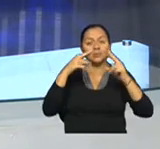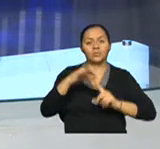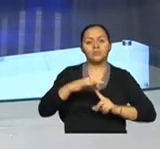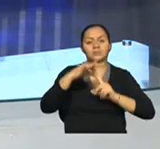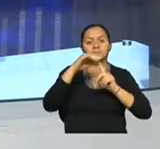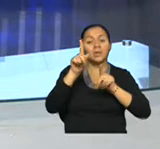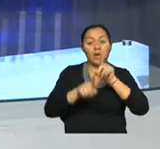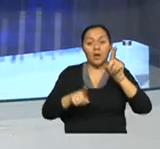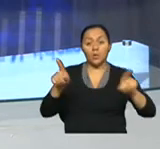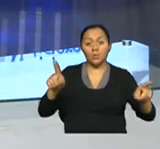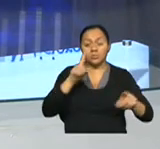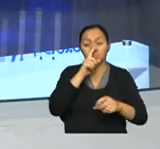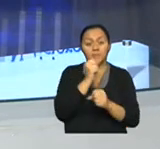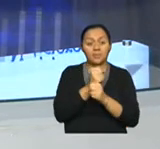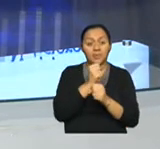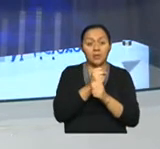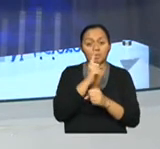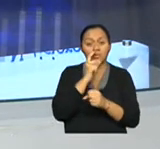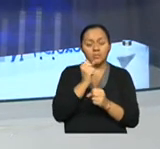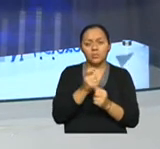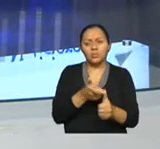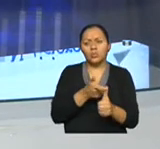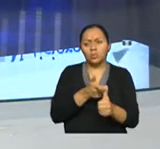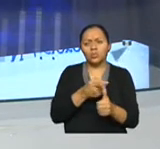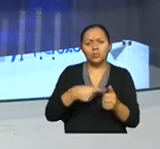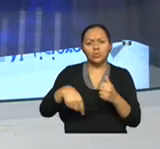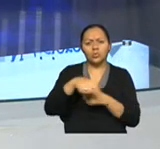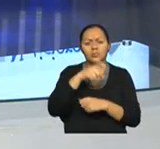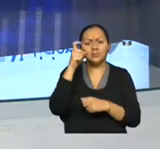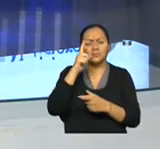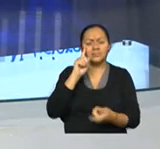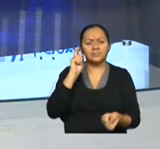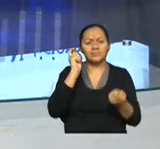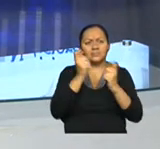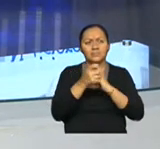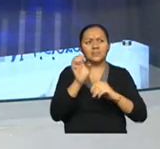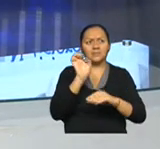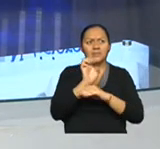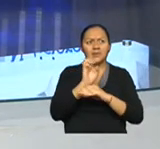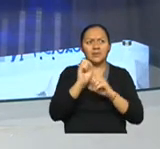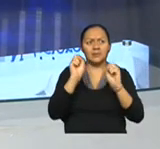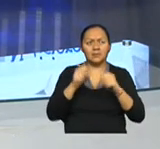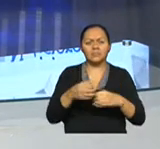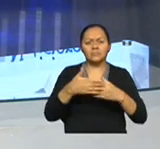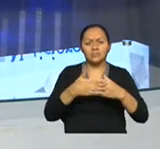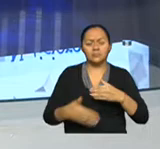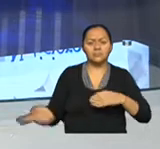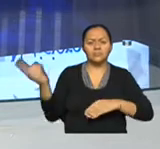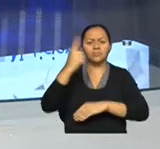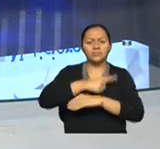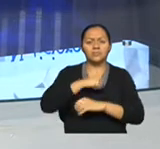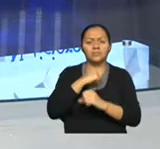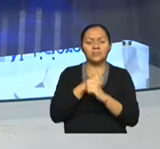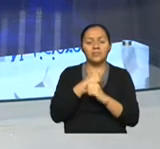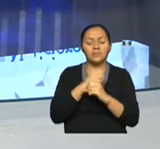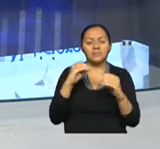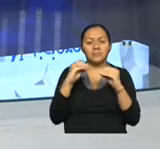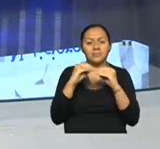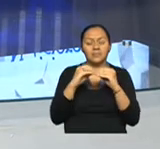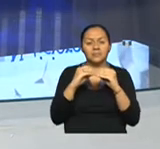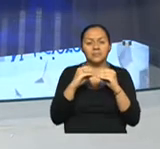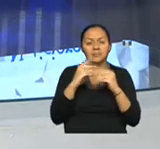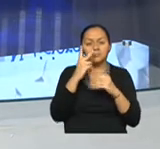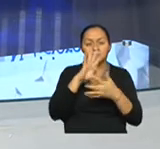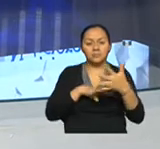especialmente a aquellos servidores públicos que, por la urgencia que demandan los cambios del país, dedican largas jornadas de labores más allá de